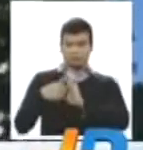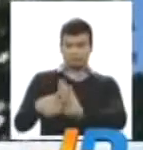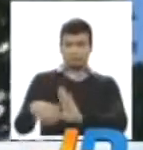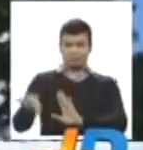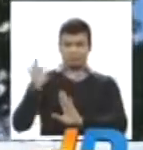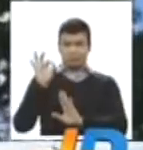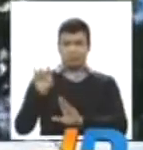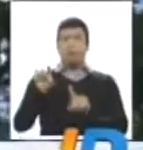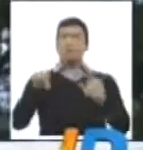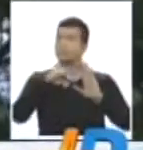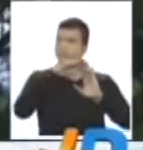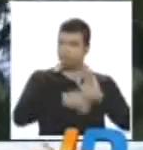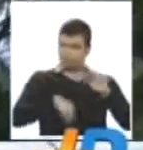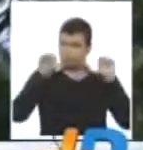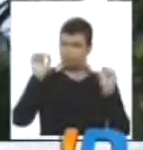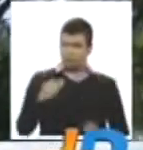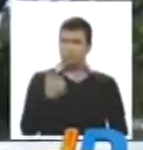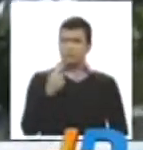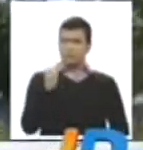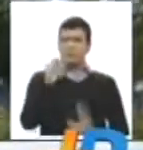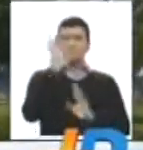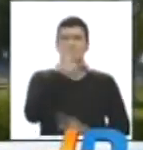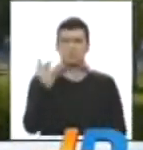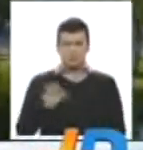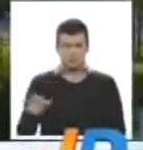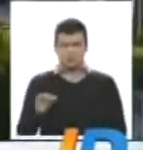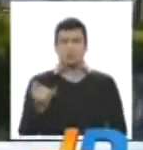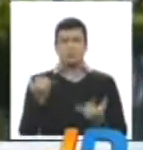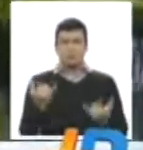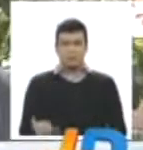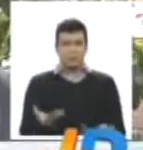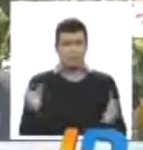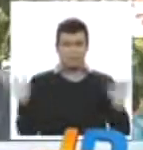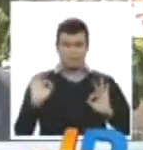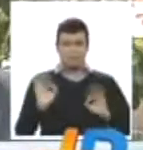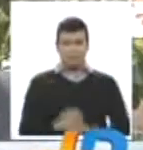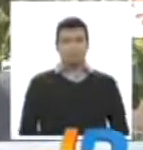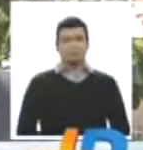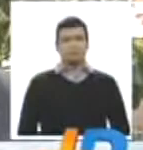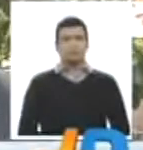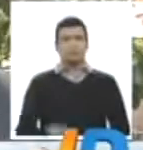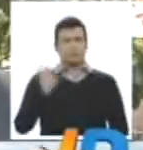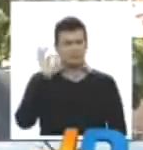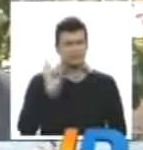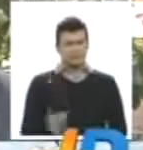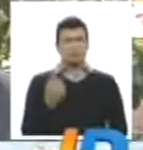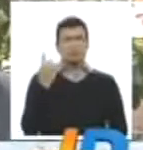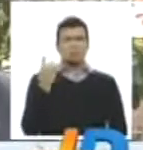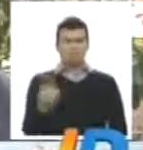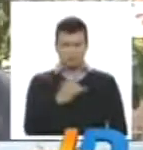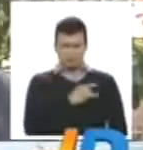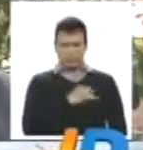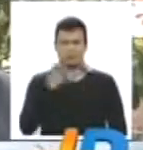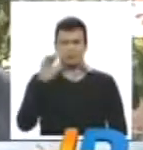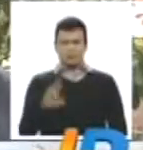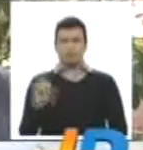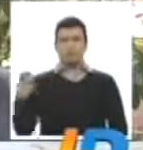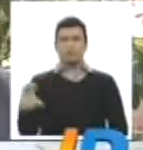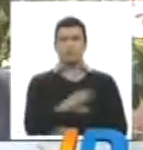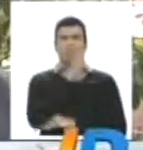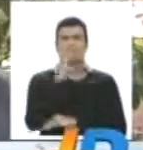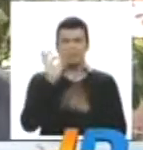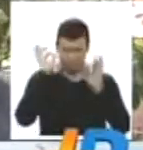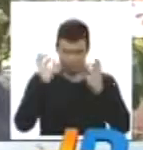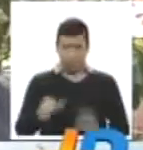egresados tengan un descuento superior al 10% existente en el momento. Vamos a ser la única universidad en el suroccidente colombiano que